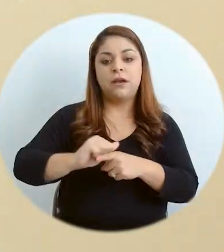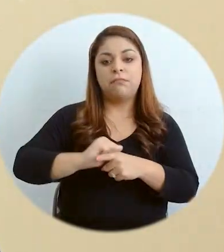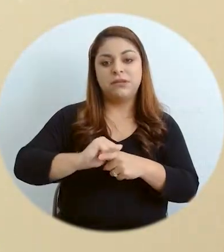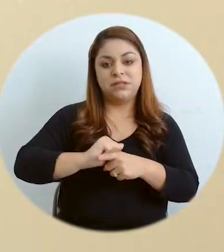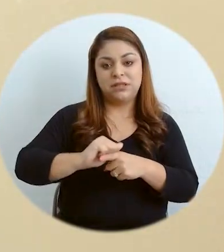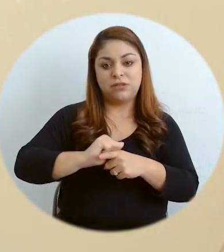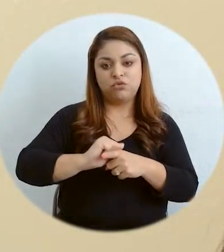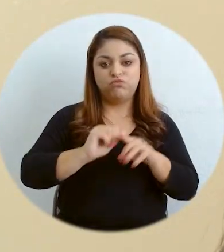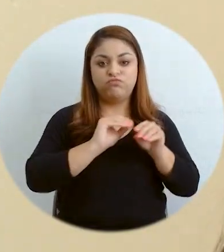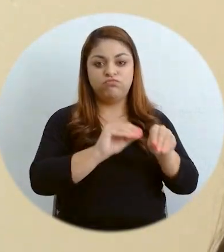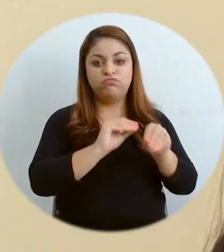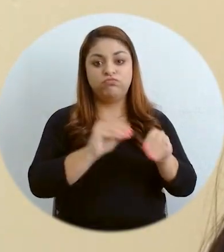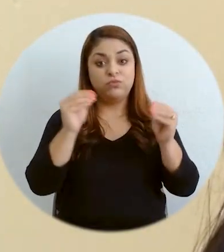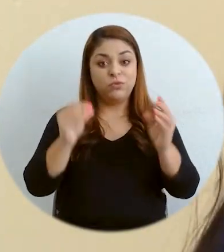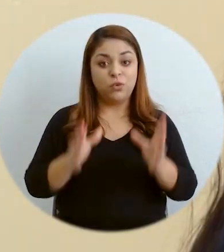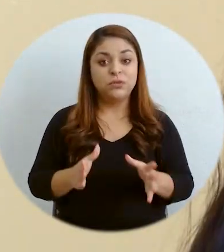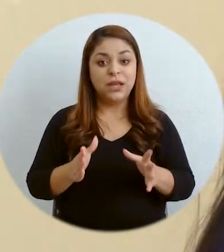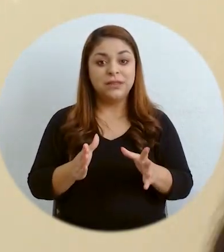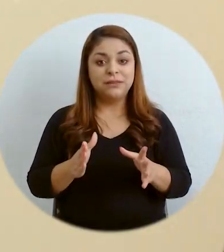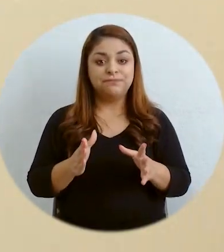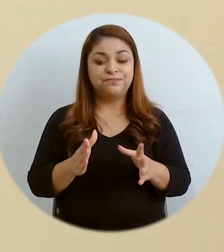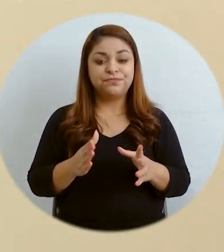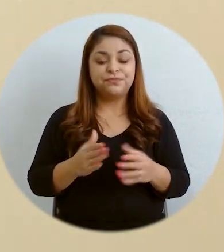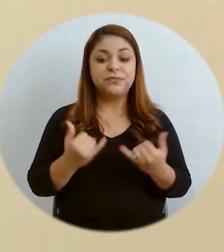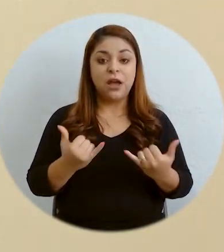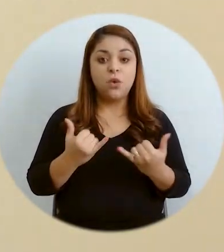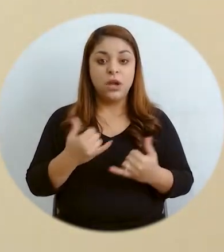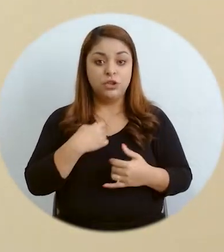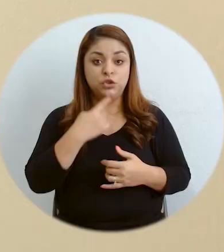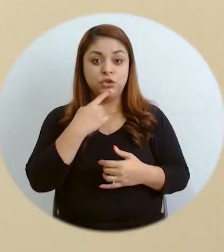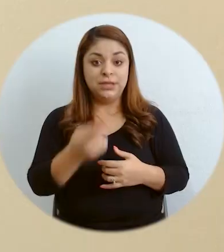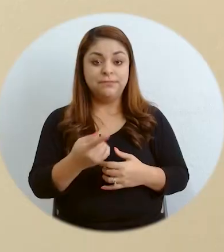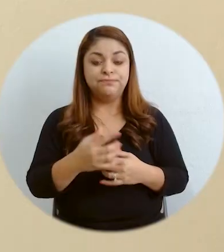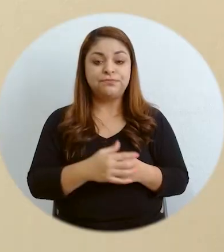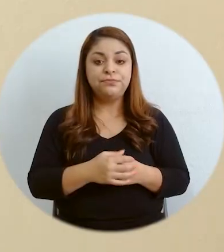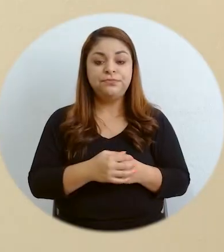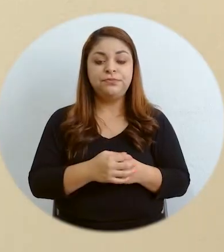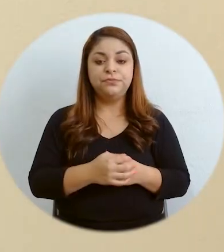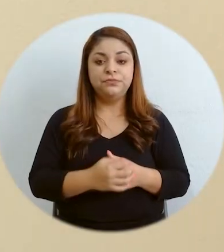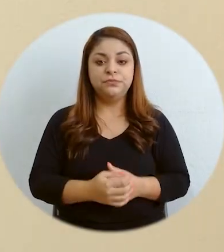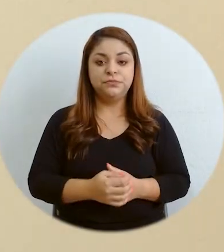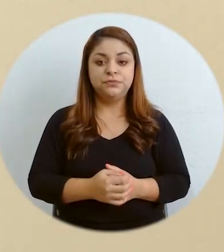docente, que ahora lo mencionaba un poco.